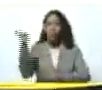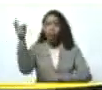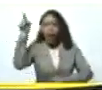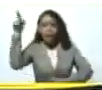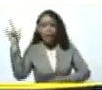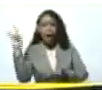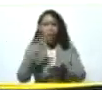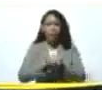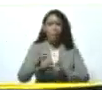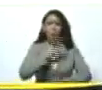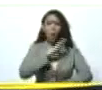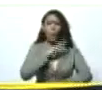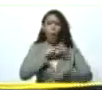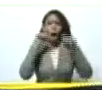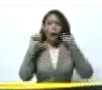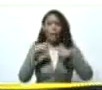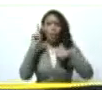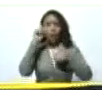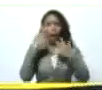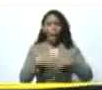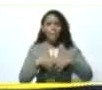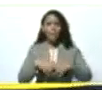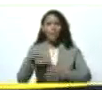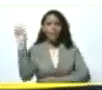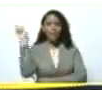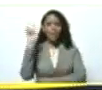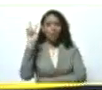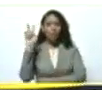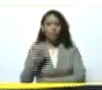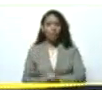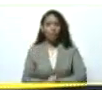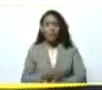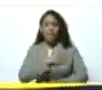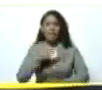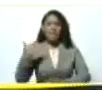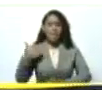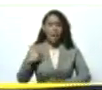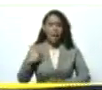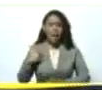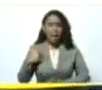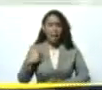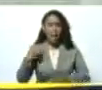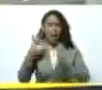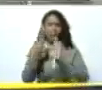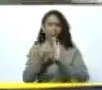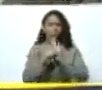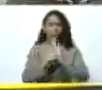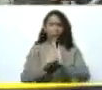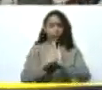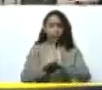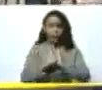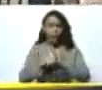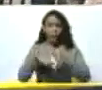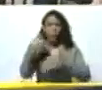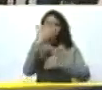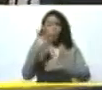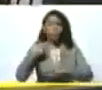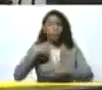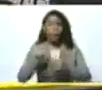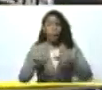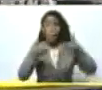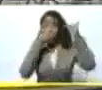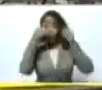pertenece a una empresa venezolana y pretende ser robado después de tenerlo